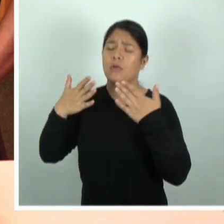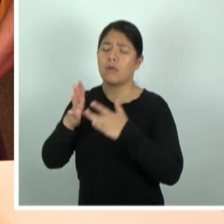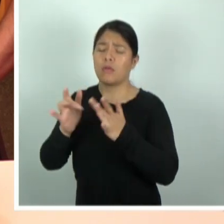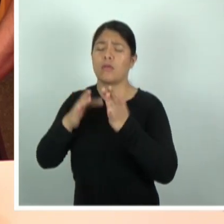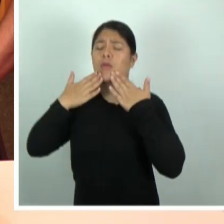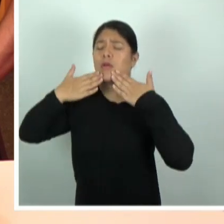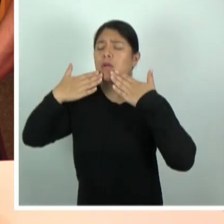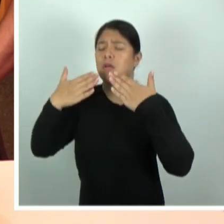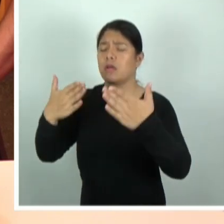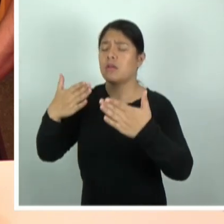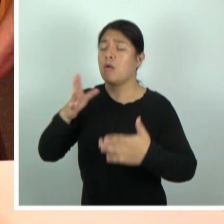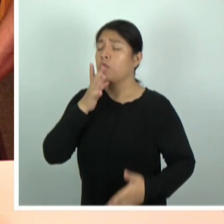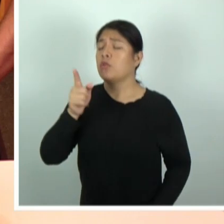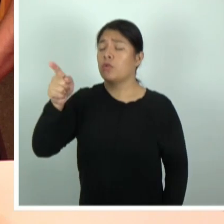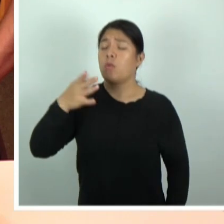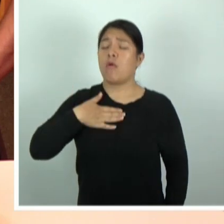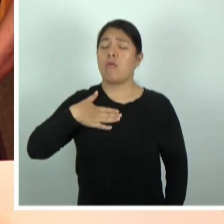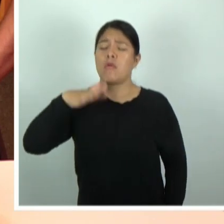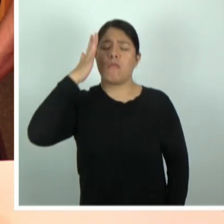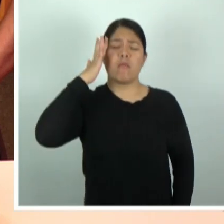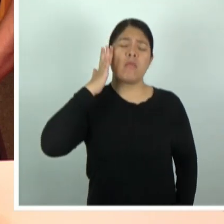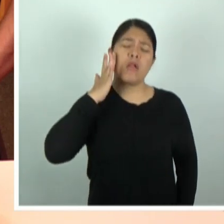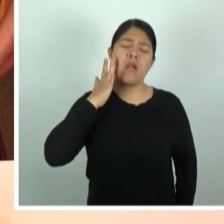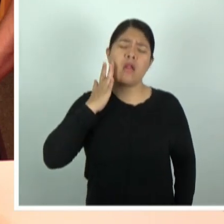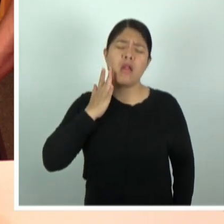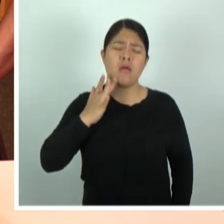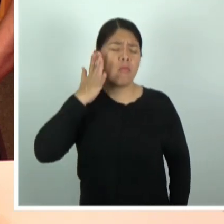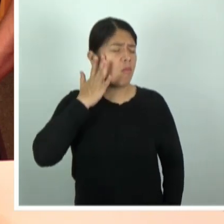me limpias y me purificas